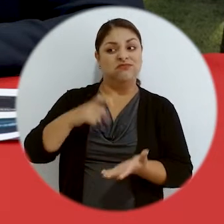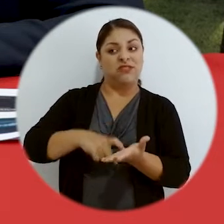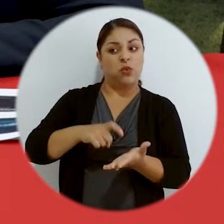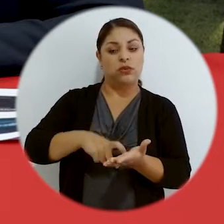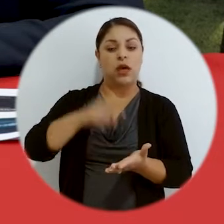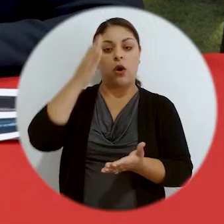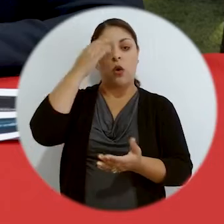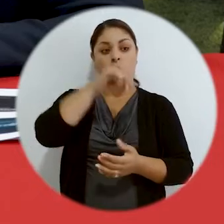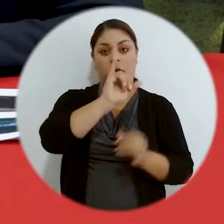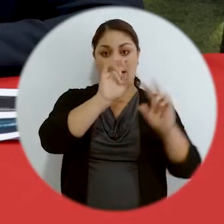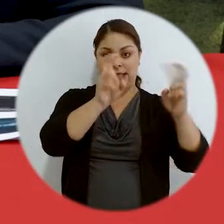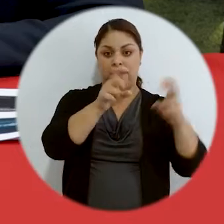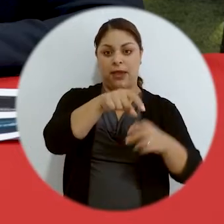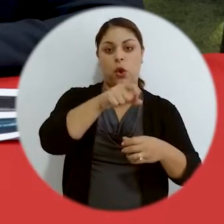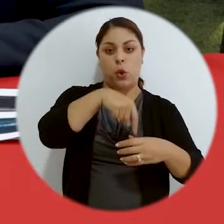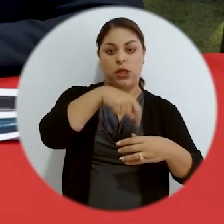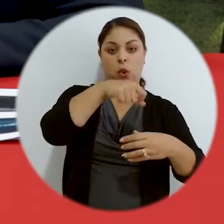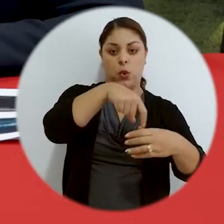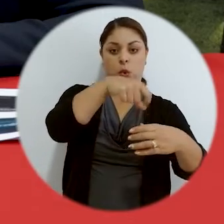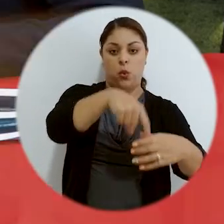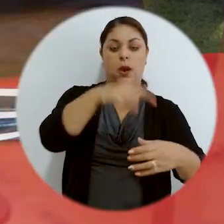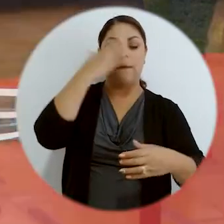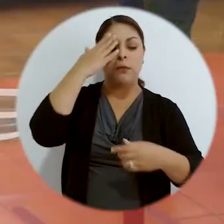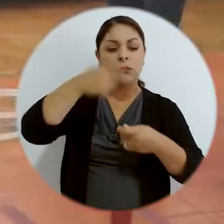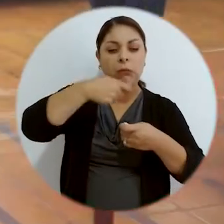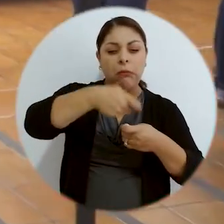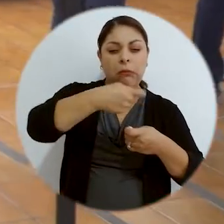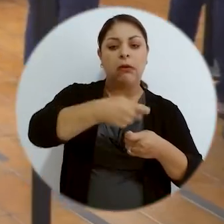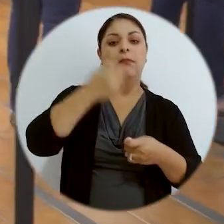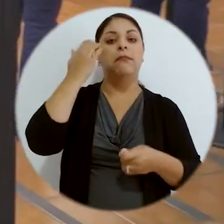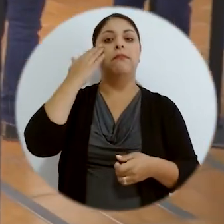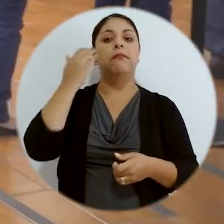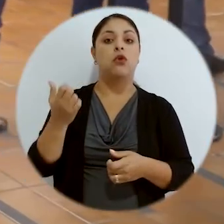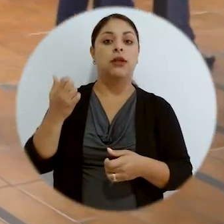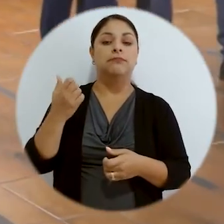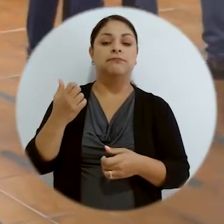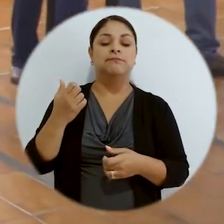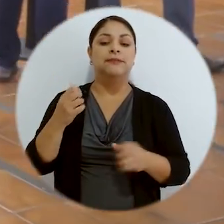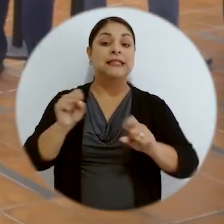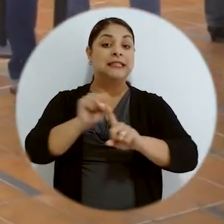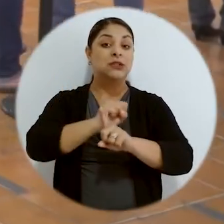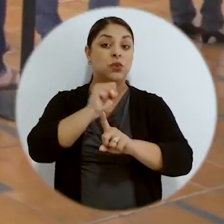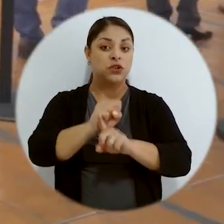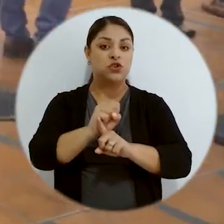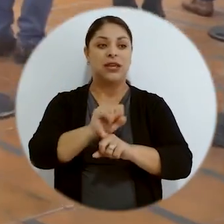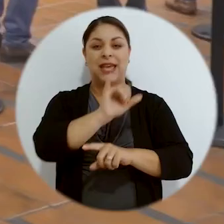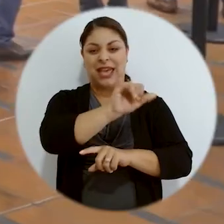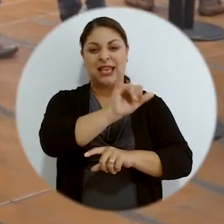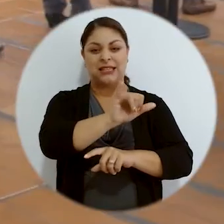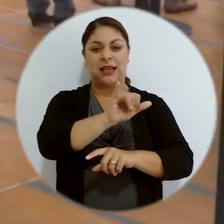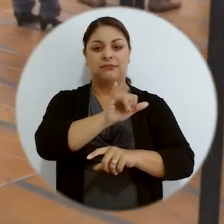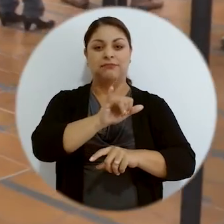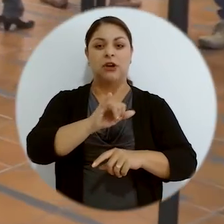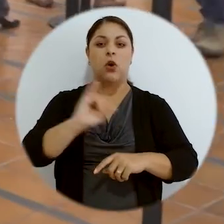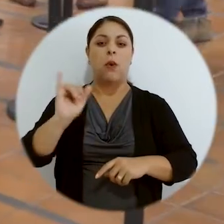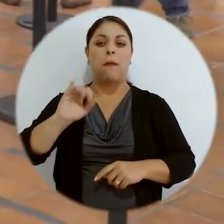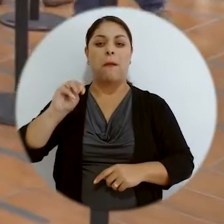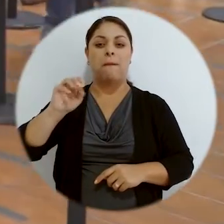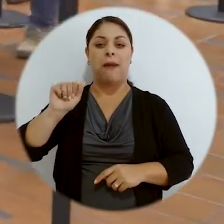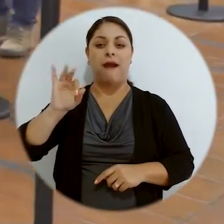gota a gota, porque también entre las cosas que suceden, estos agiotistas, estas